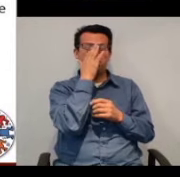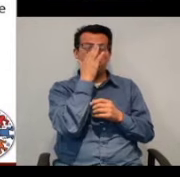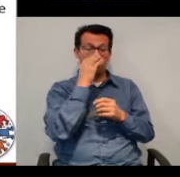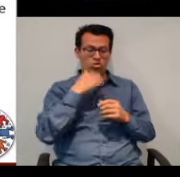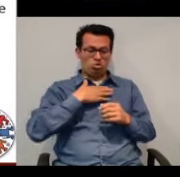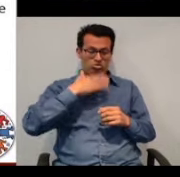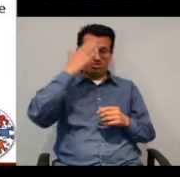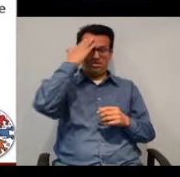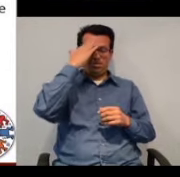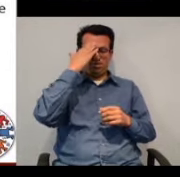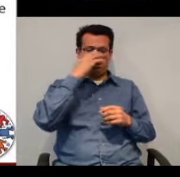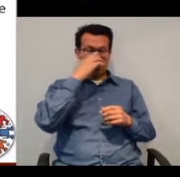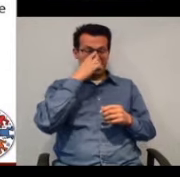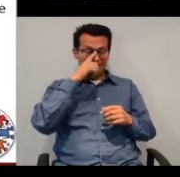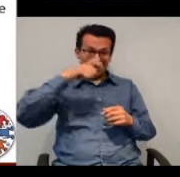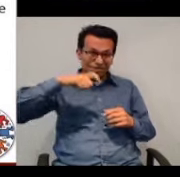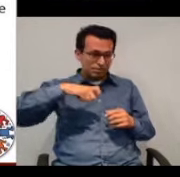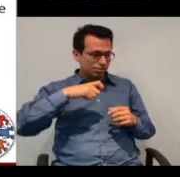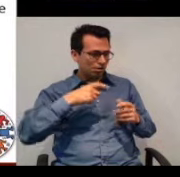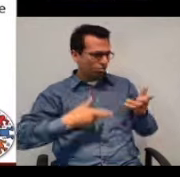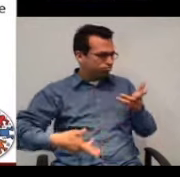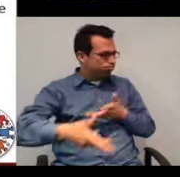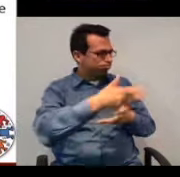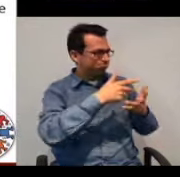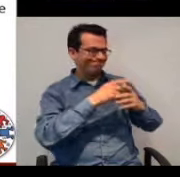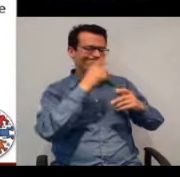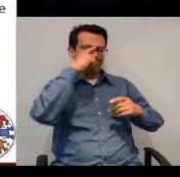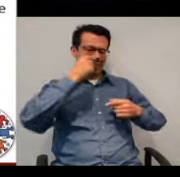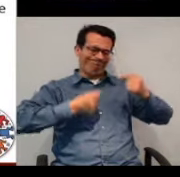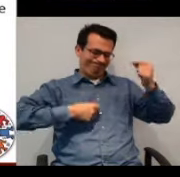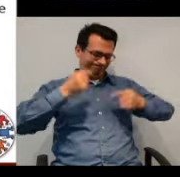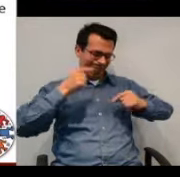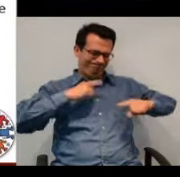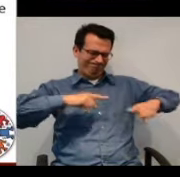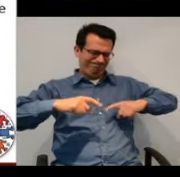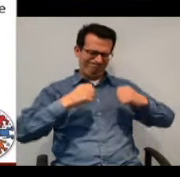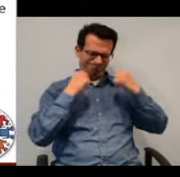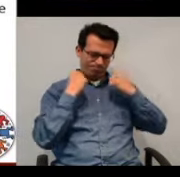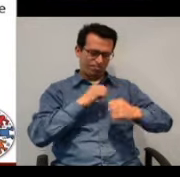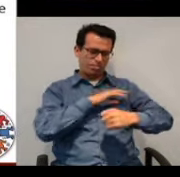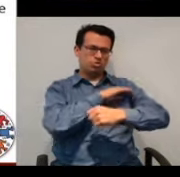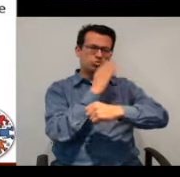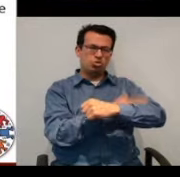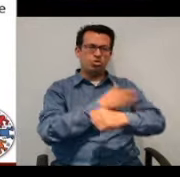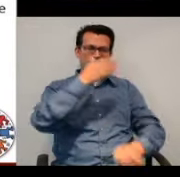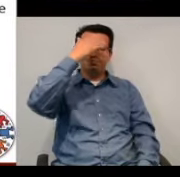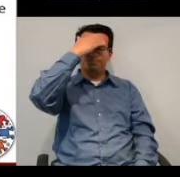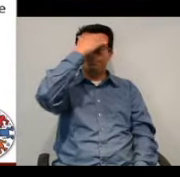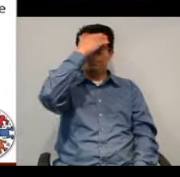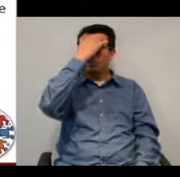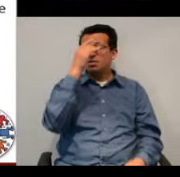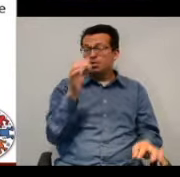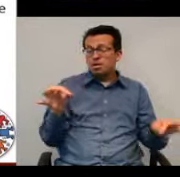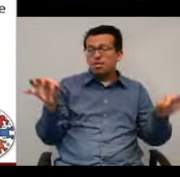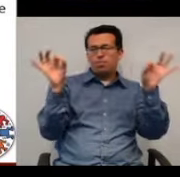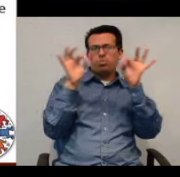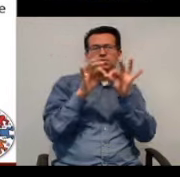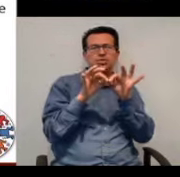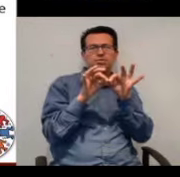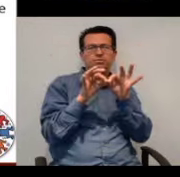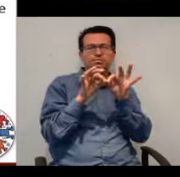de educación inclusiva si no existe una estructura administrativa y financiera sólida, una estructura administrativa y financiera que